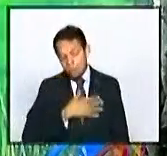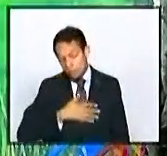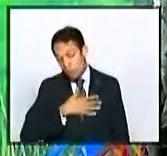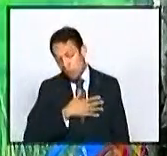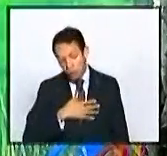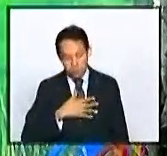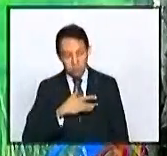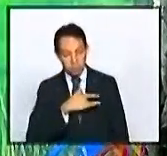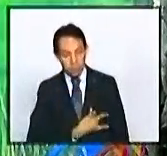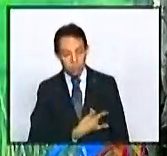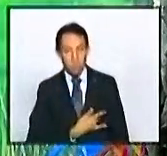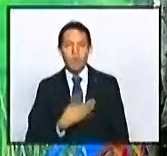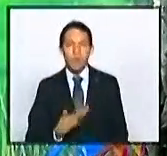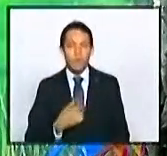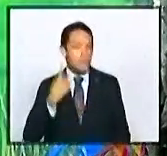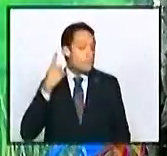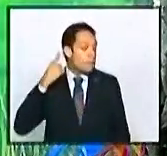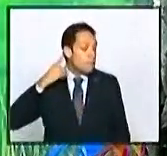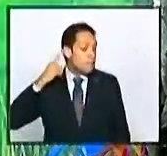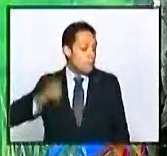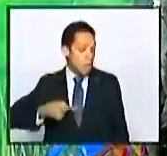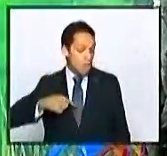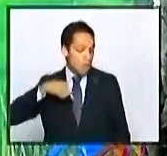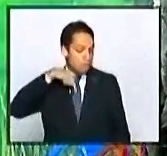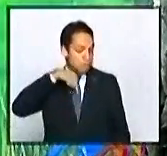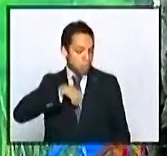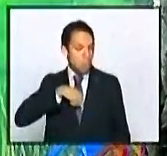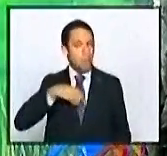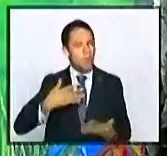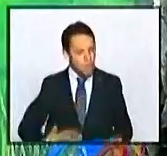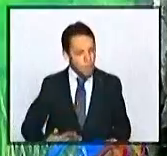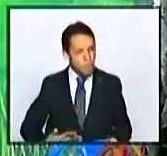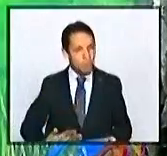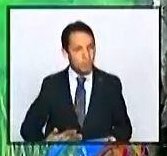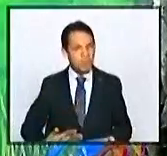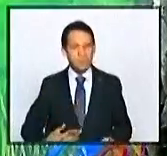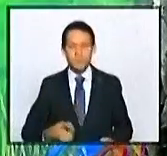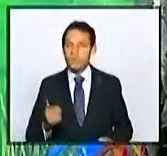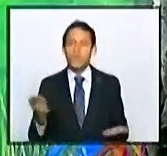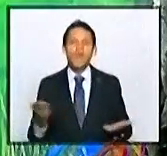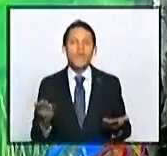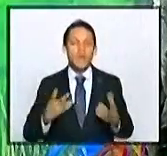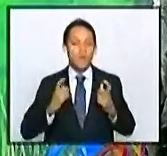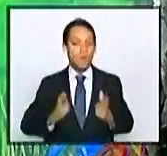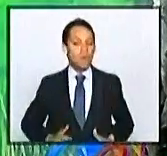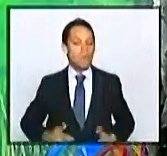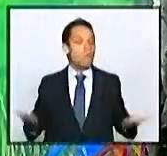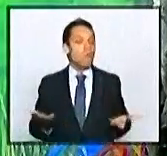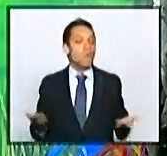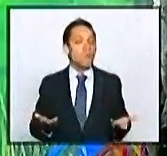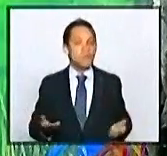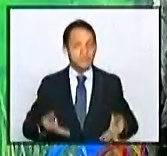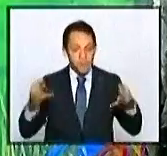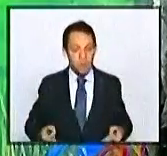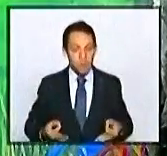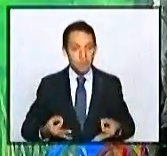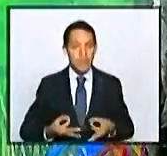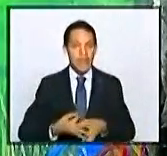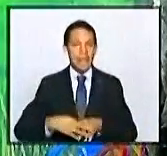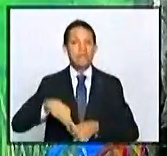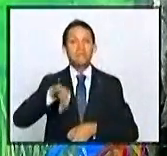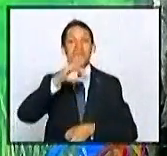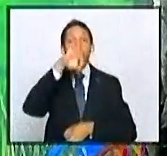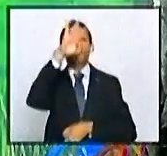digo yo a ese antidepresivo que vaya al alma del paciente? ¿Y dónde es el alma? ¿Dónde es el espíritu? No se